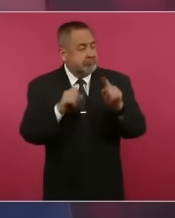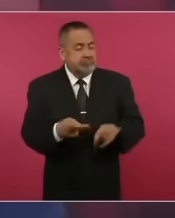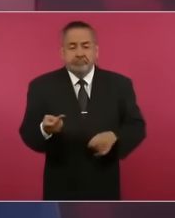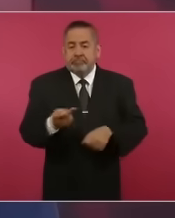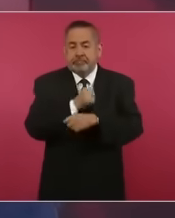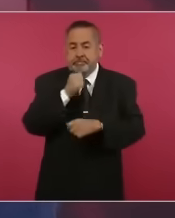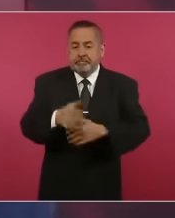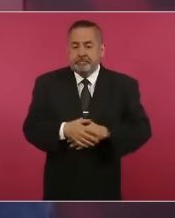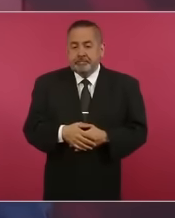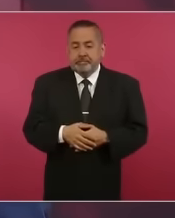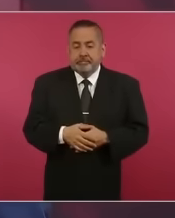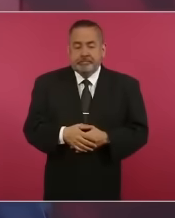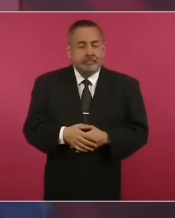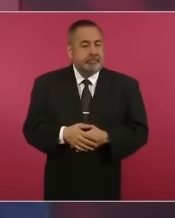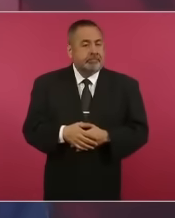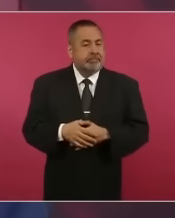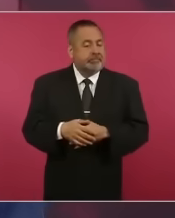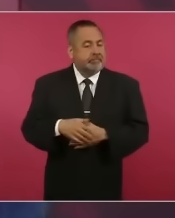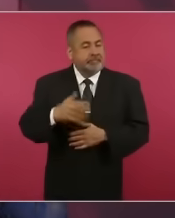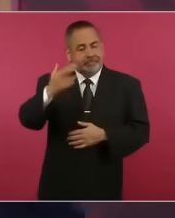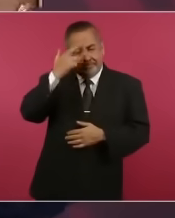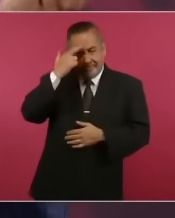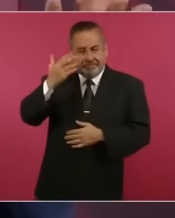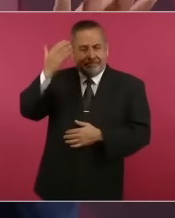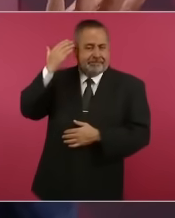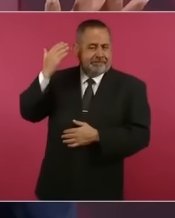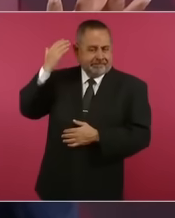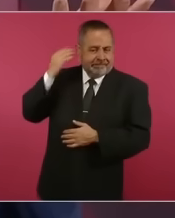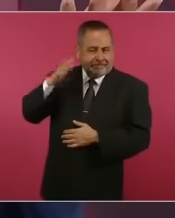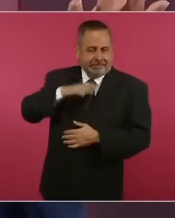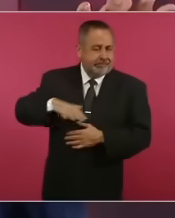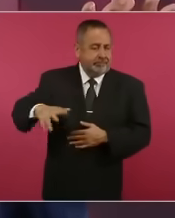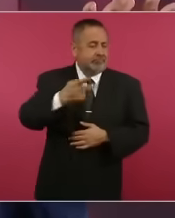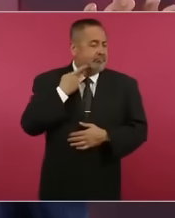en los árboles de la política.